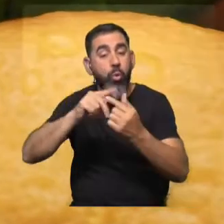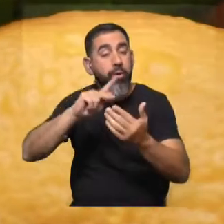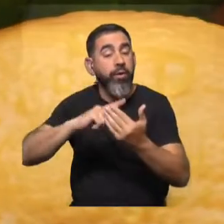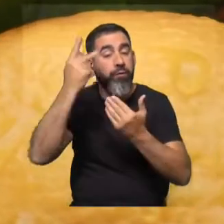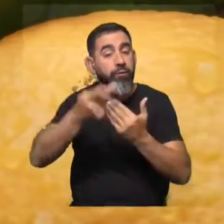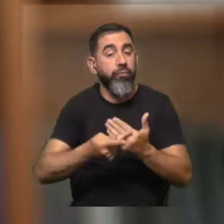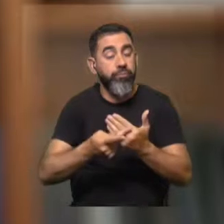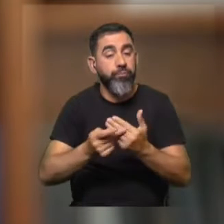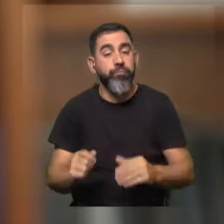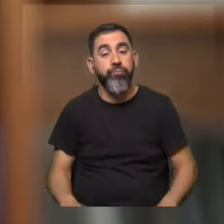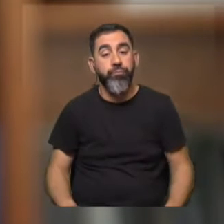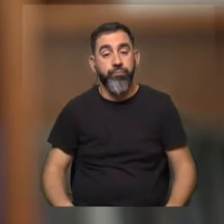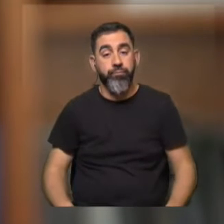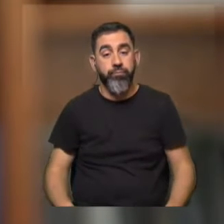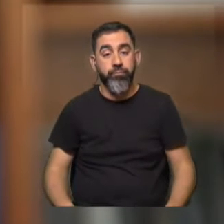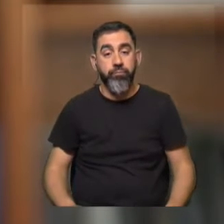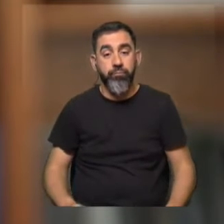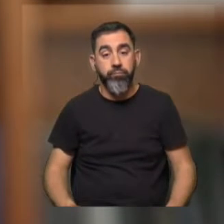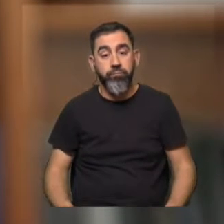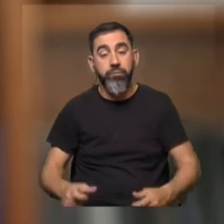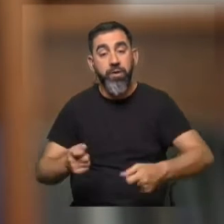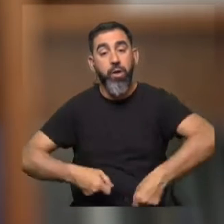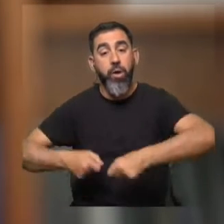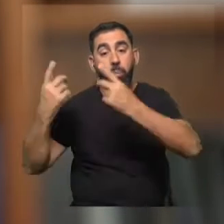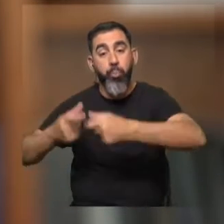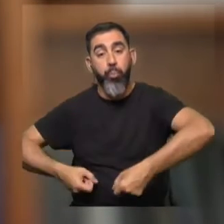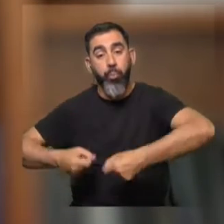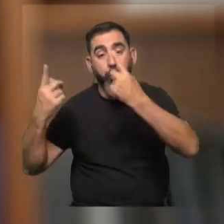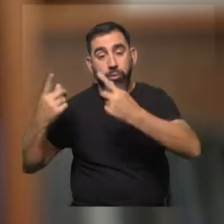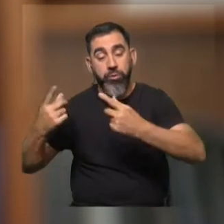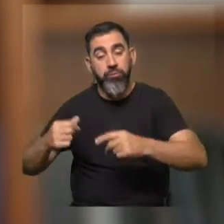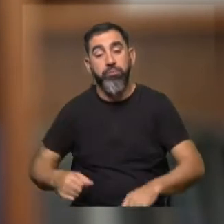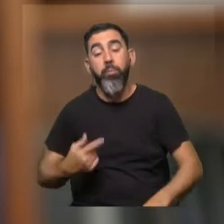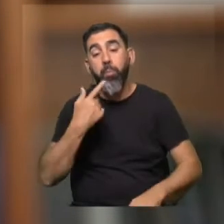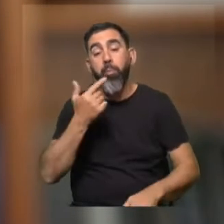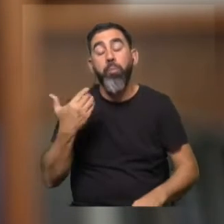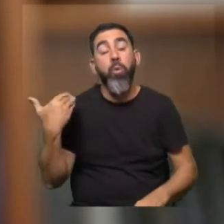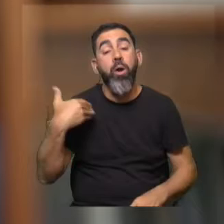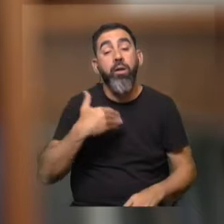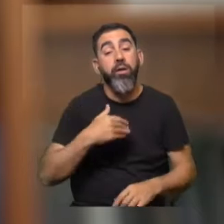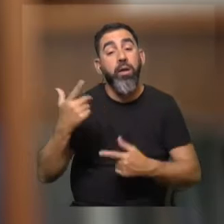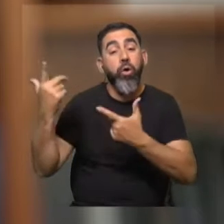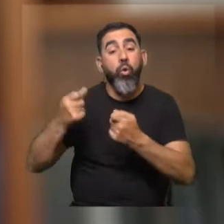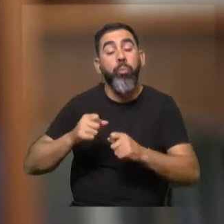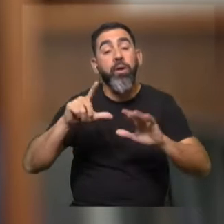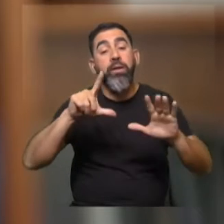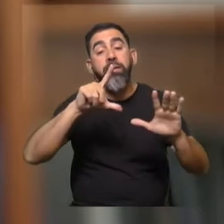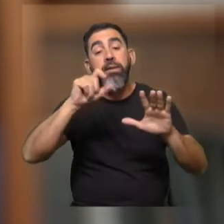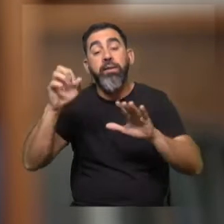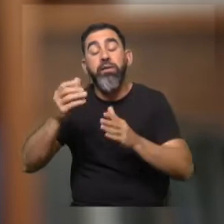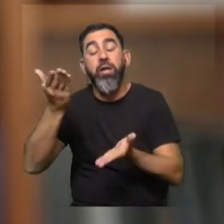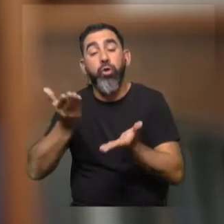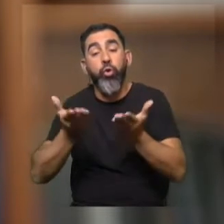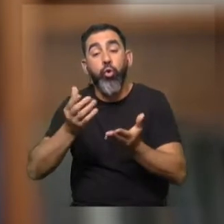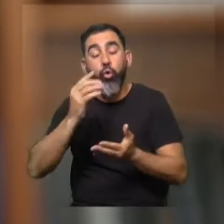nada es a exportar. Por ejemplo, en Argentina se importan 700 toneladas